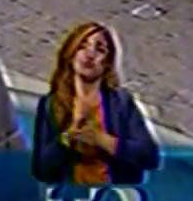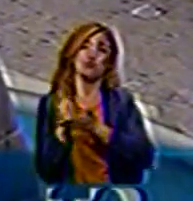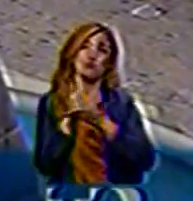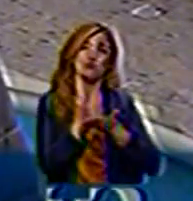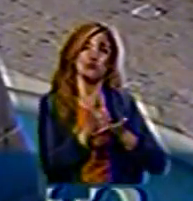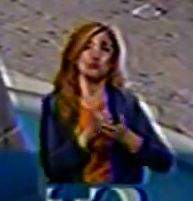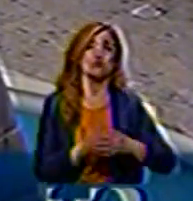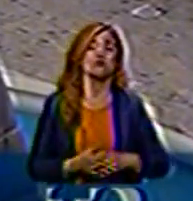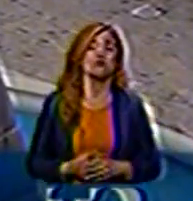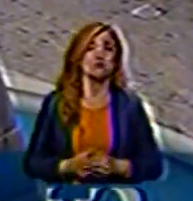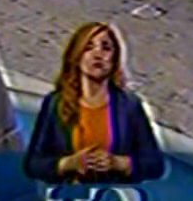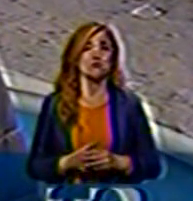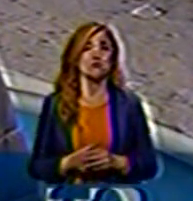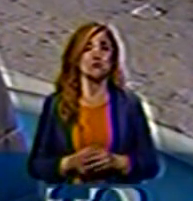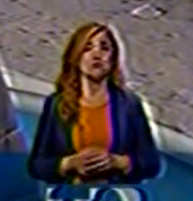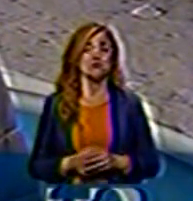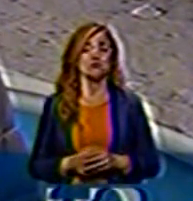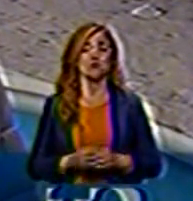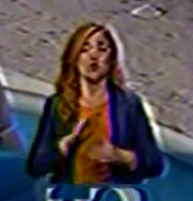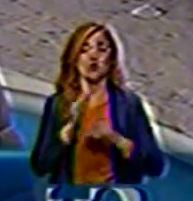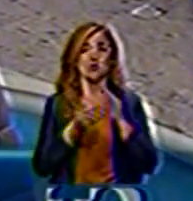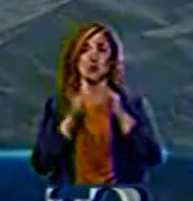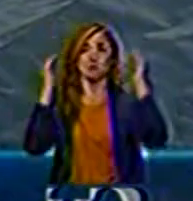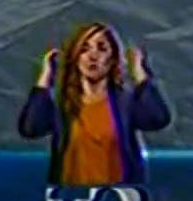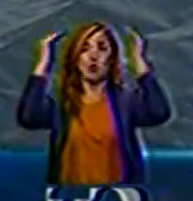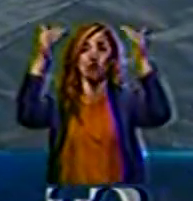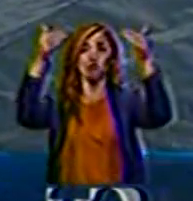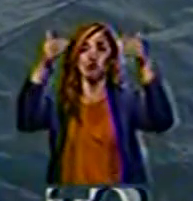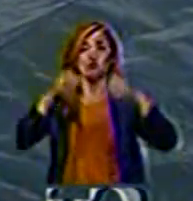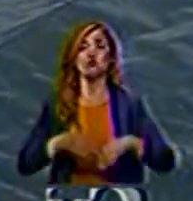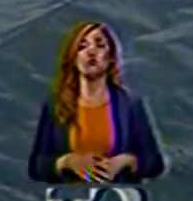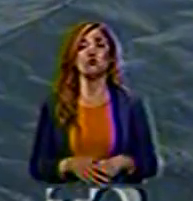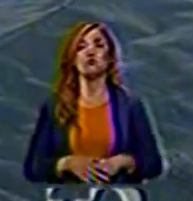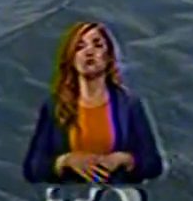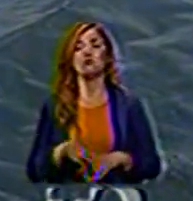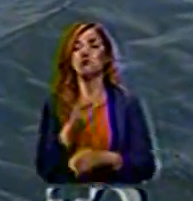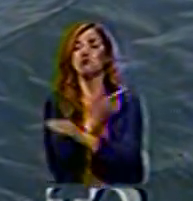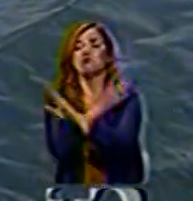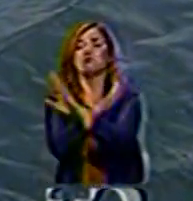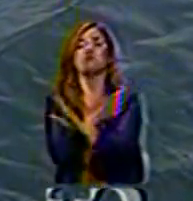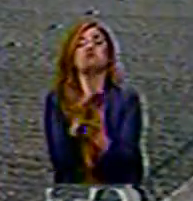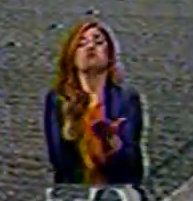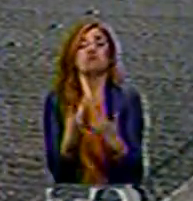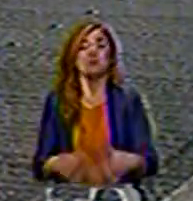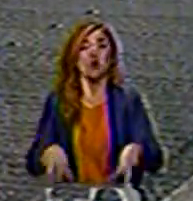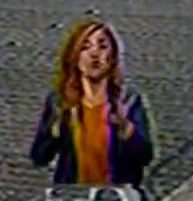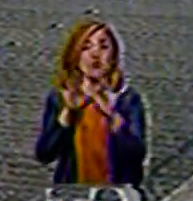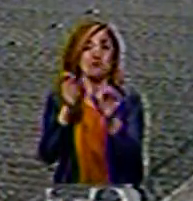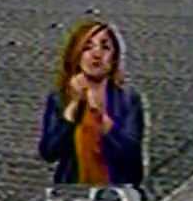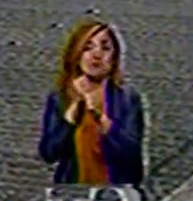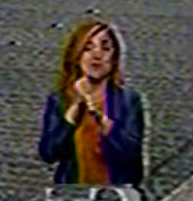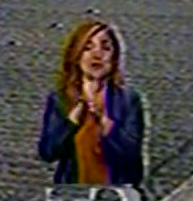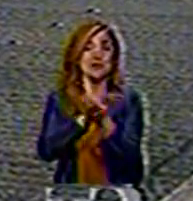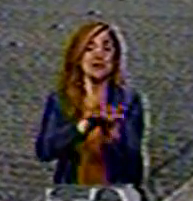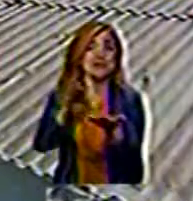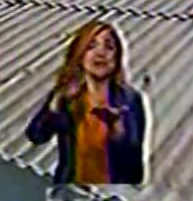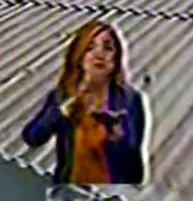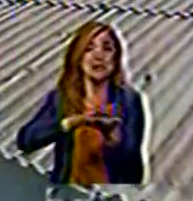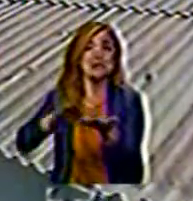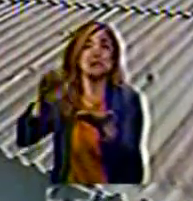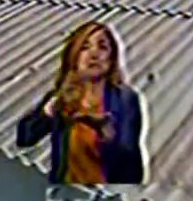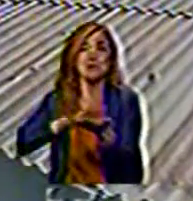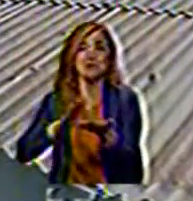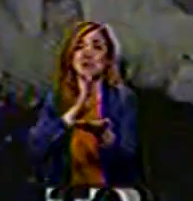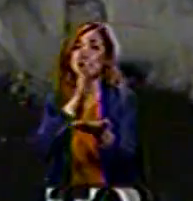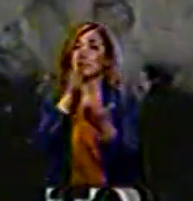ayude para poder poner de nuevo la estructura. Para evitar este tipo de percances es importante realizar la limpieza de canaletas